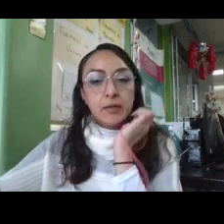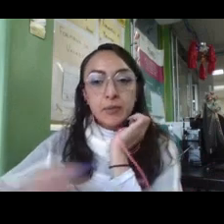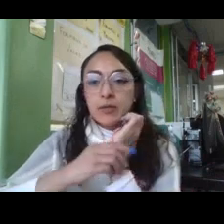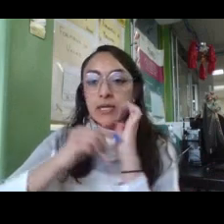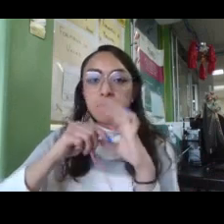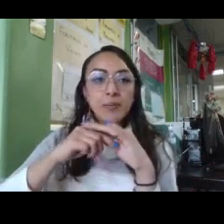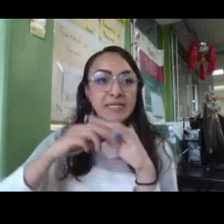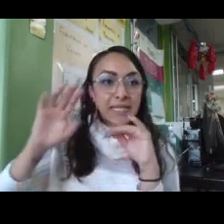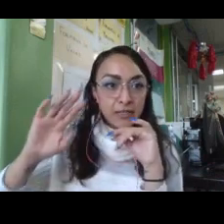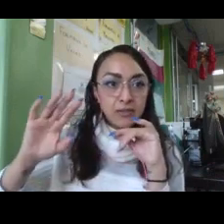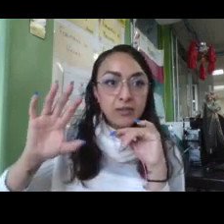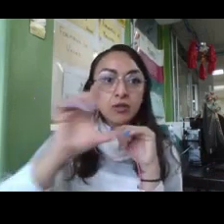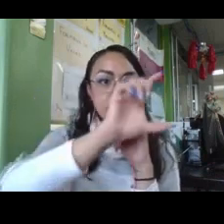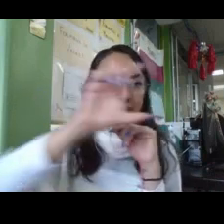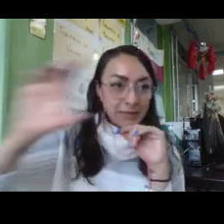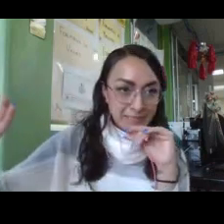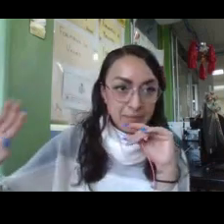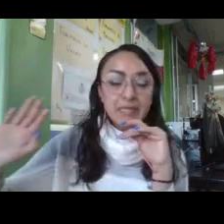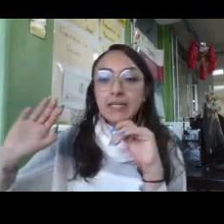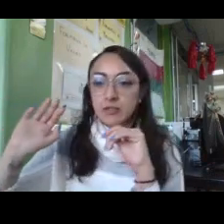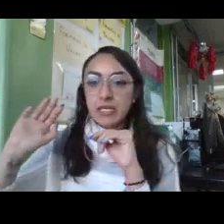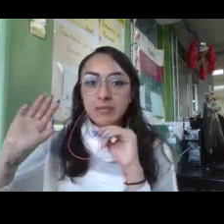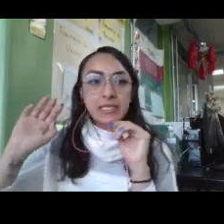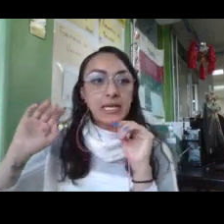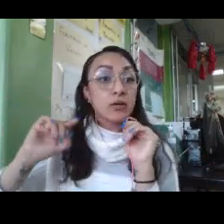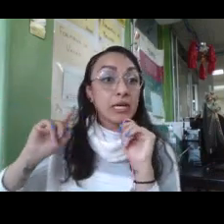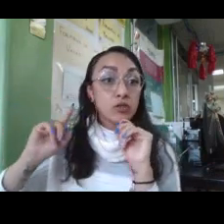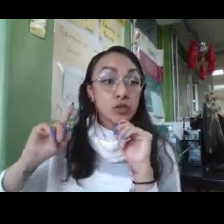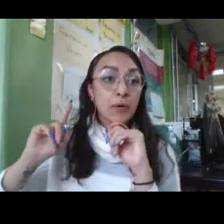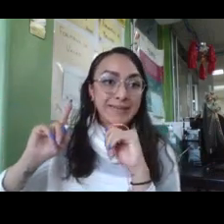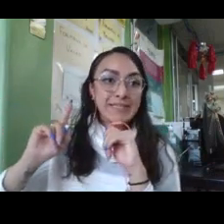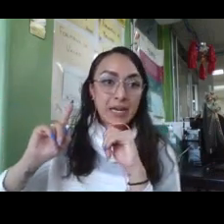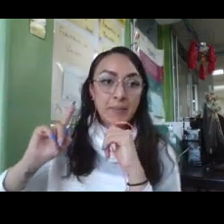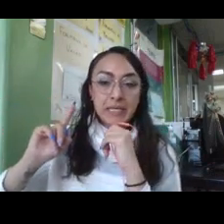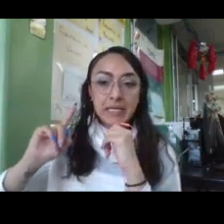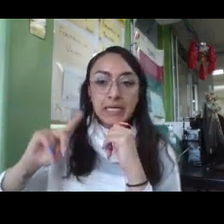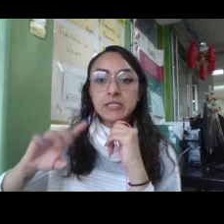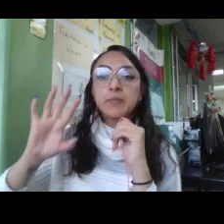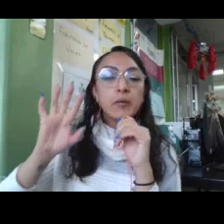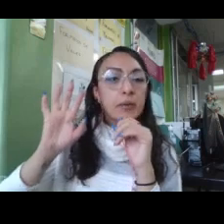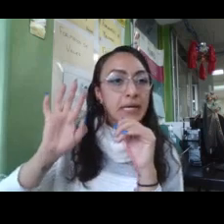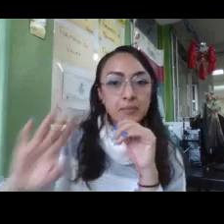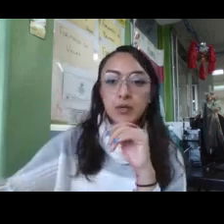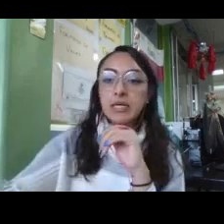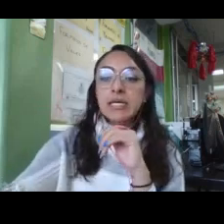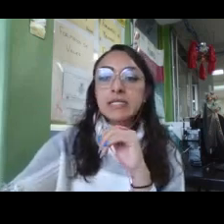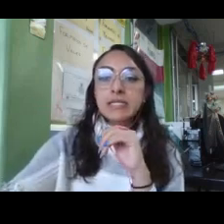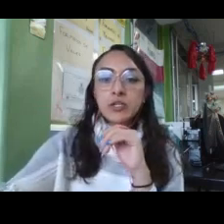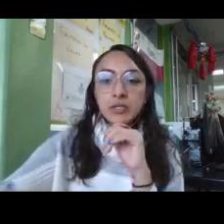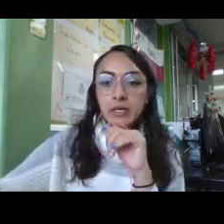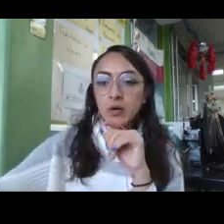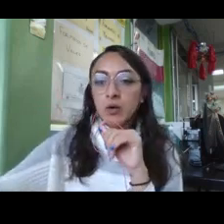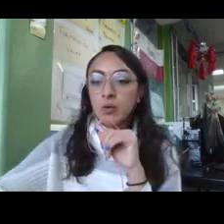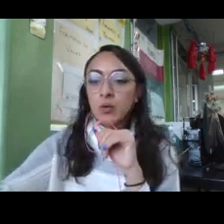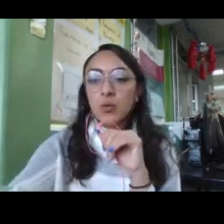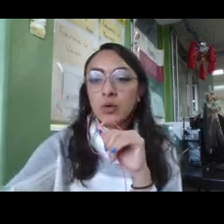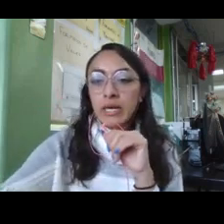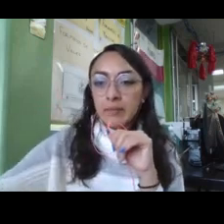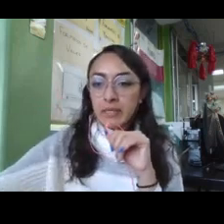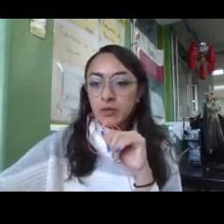Ahorita les voy a poner un ejemplo más claro con una tablita para que nos quede más claro los componentes gramaticales. Pero, por ejemplo, si yo